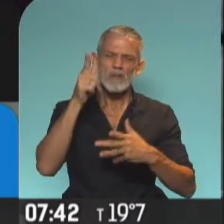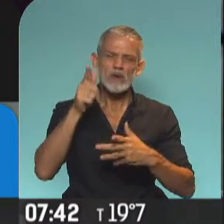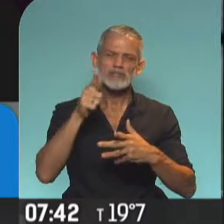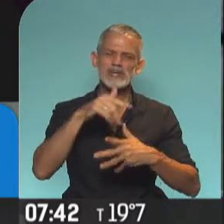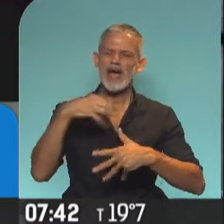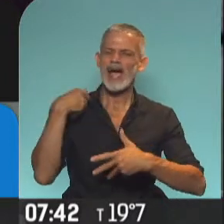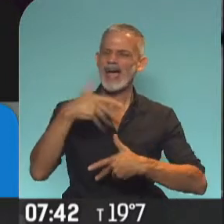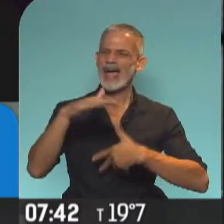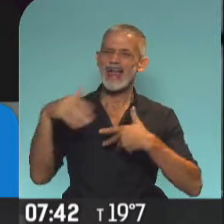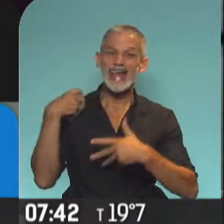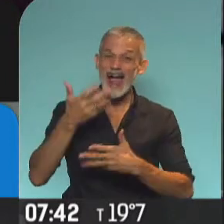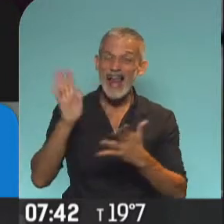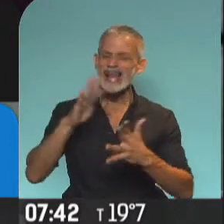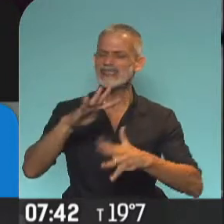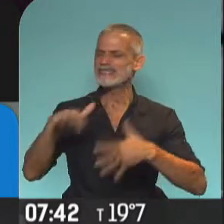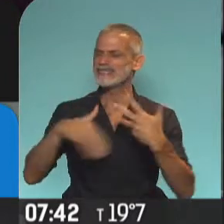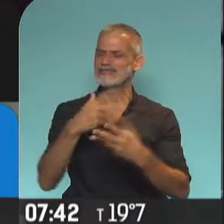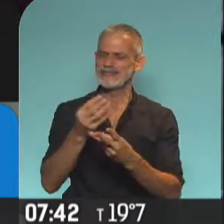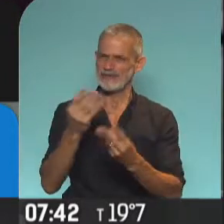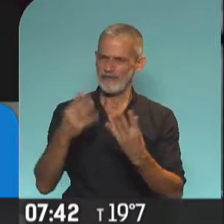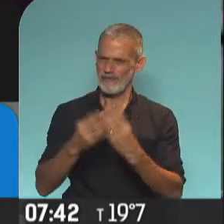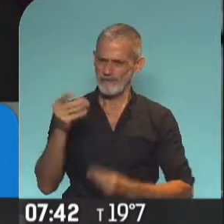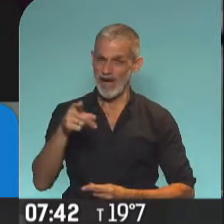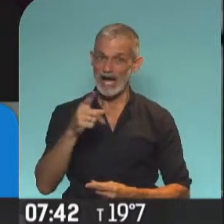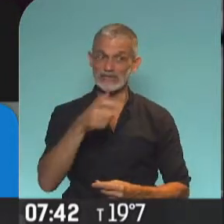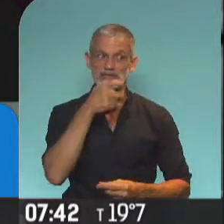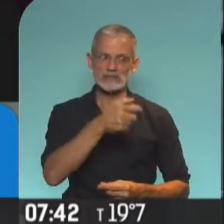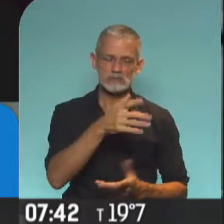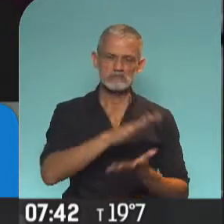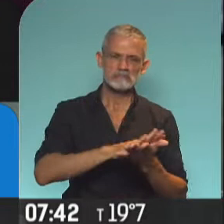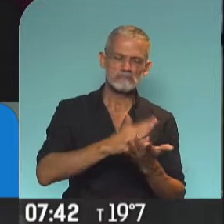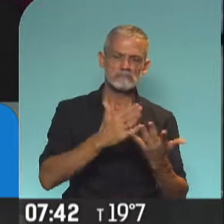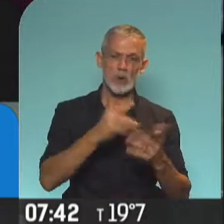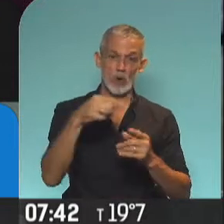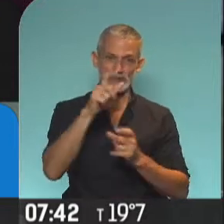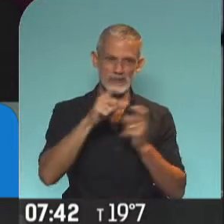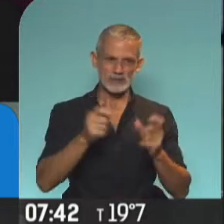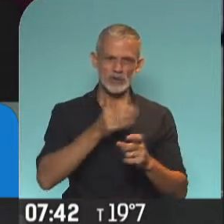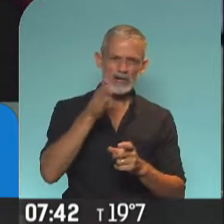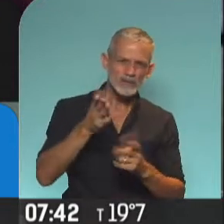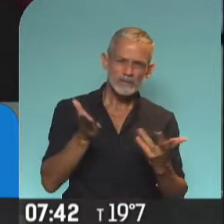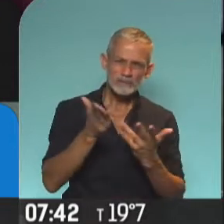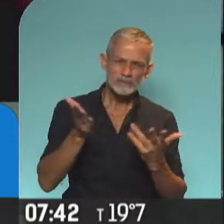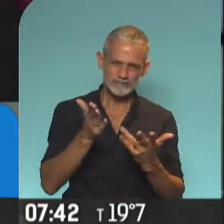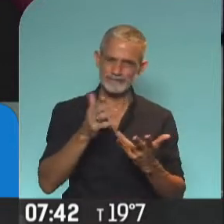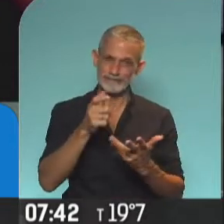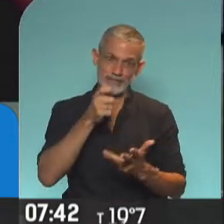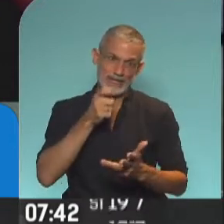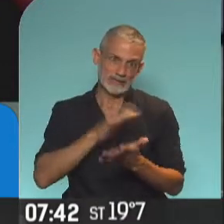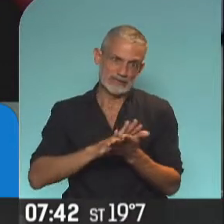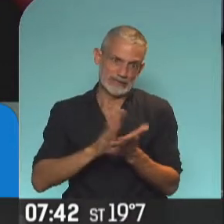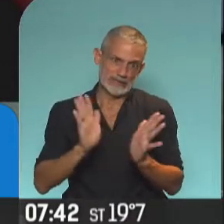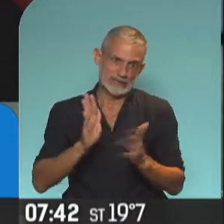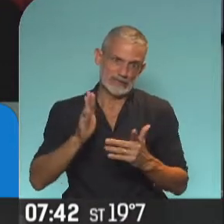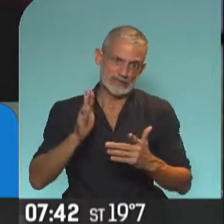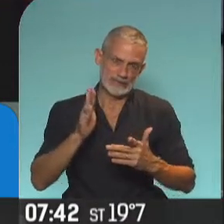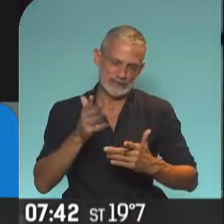general respecto a las respuestas que le dio tanto a la víctima como a otras personas que se acercaron más allá de lo que también sucedió con